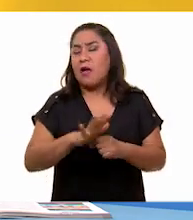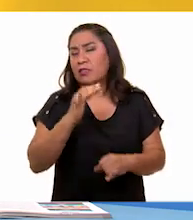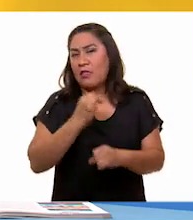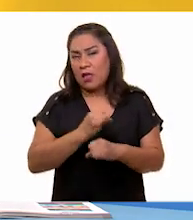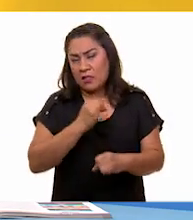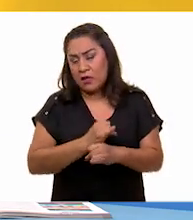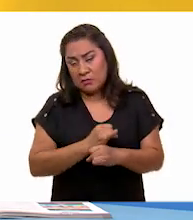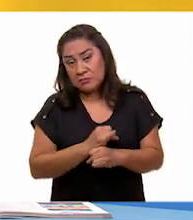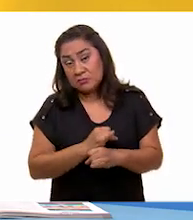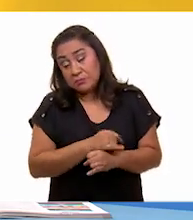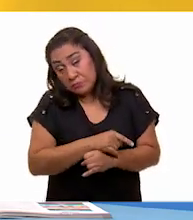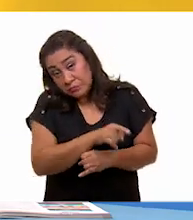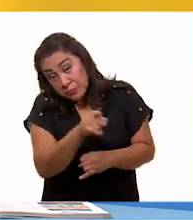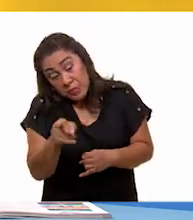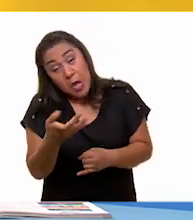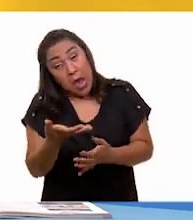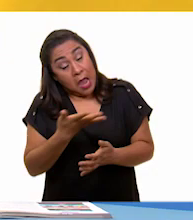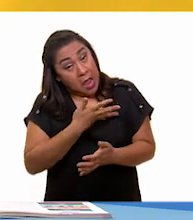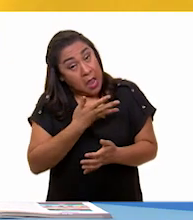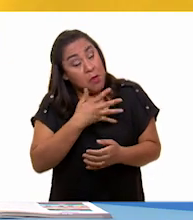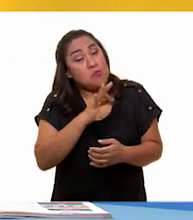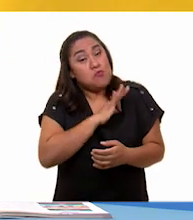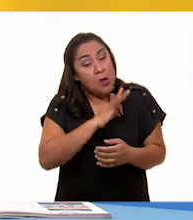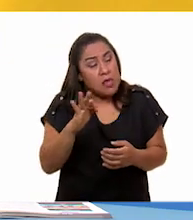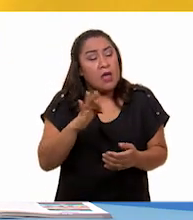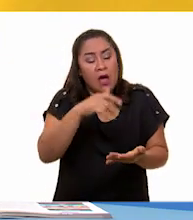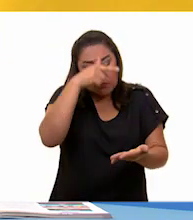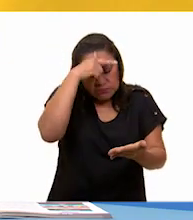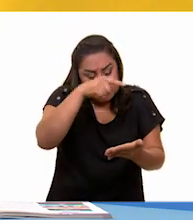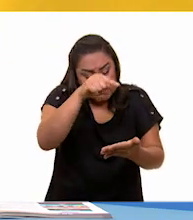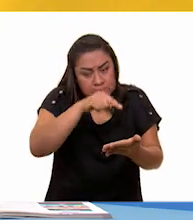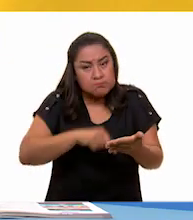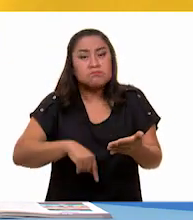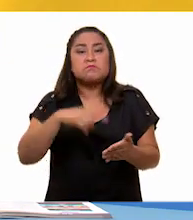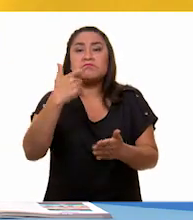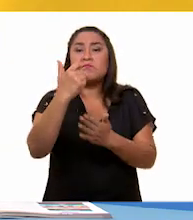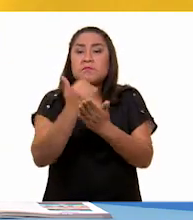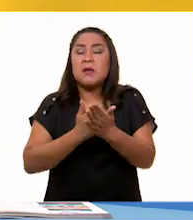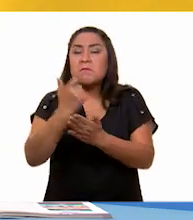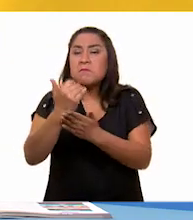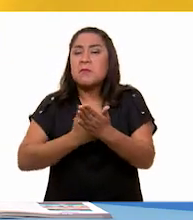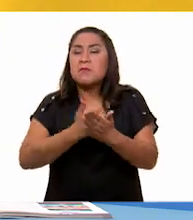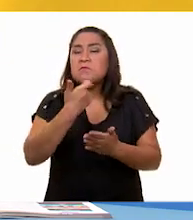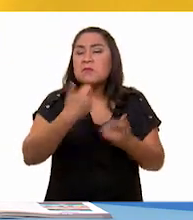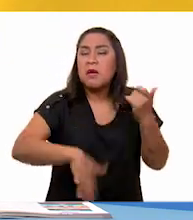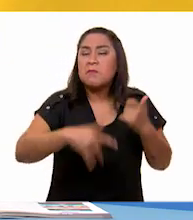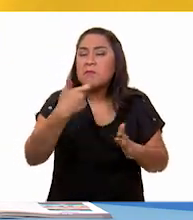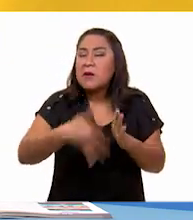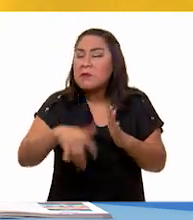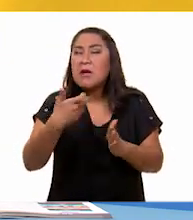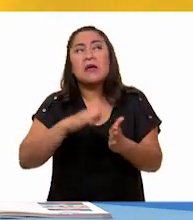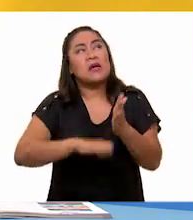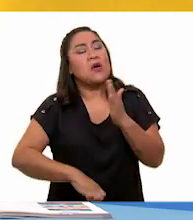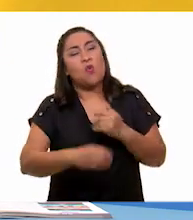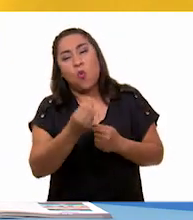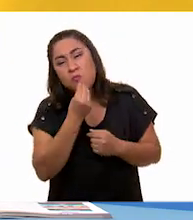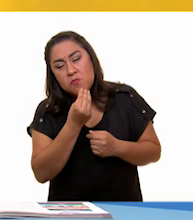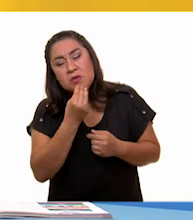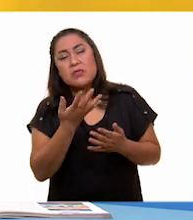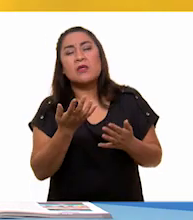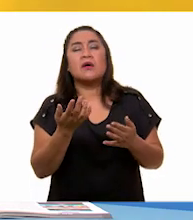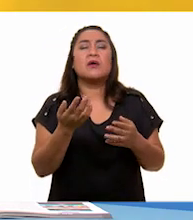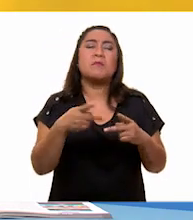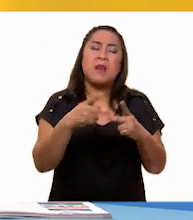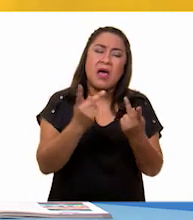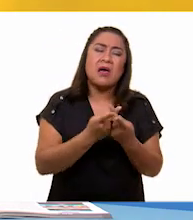Si es que tenemos la posibilidad, ahí se pueden encontrar grandes ofertas en diversos artículos como comida,